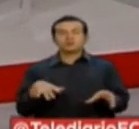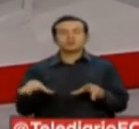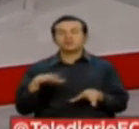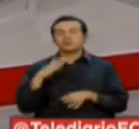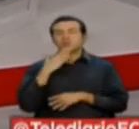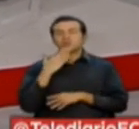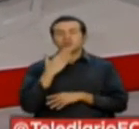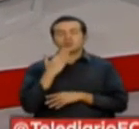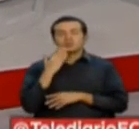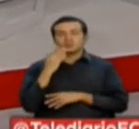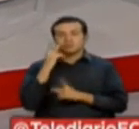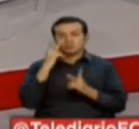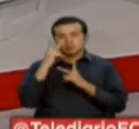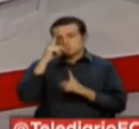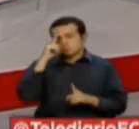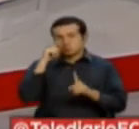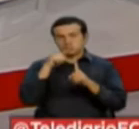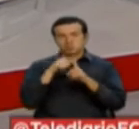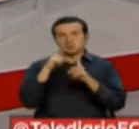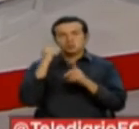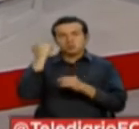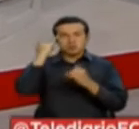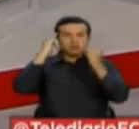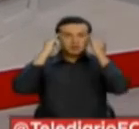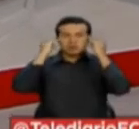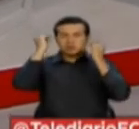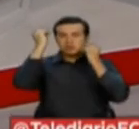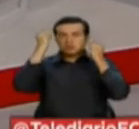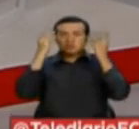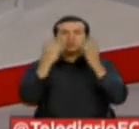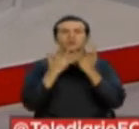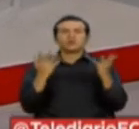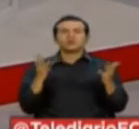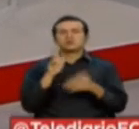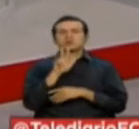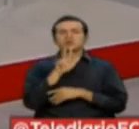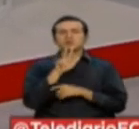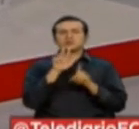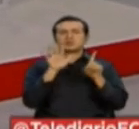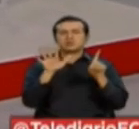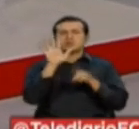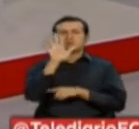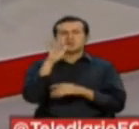programa? Bueno, Misión Ternura es una innovación, digamos. ¿Y por qué 65.000?